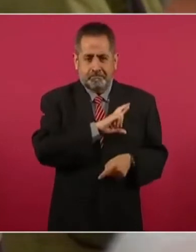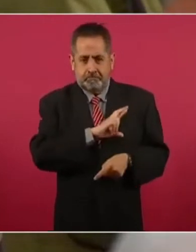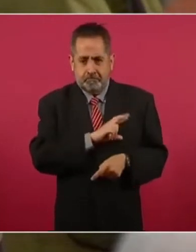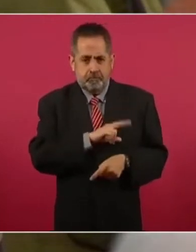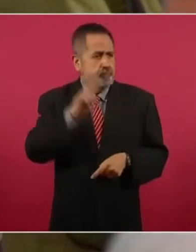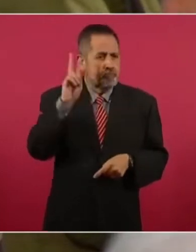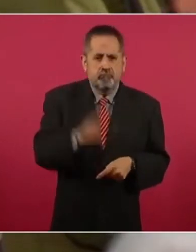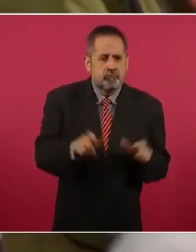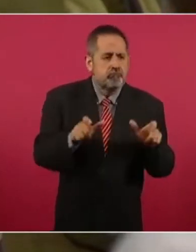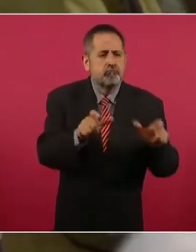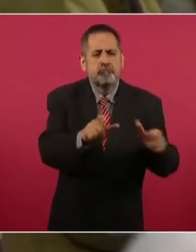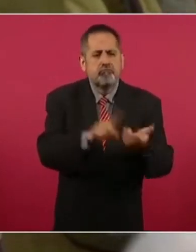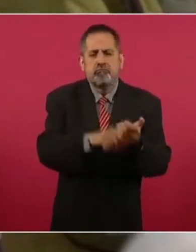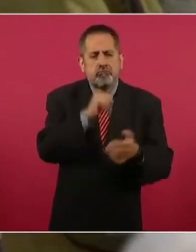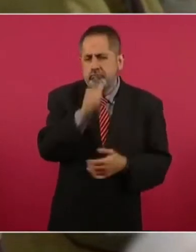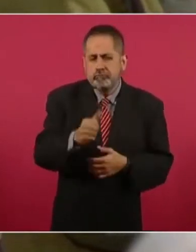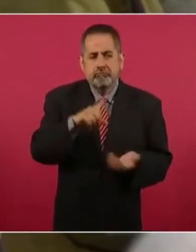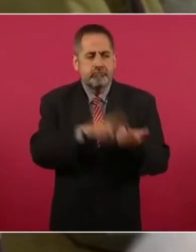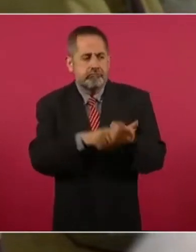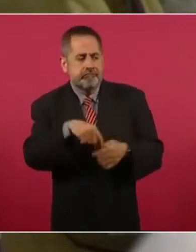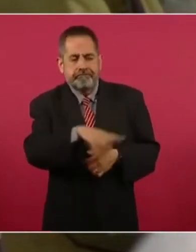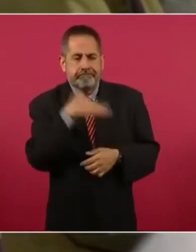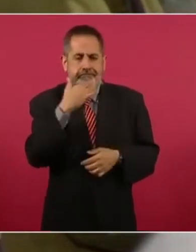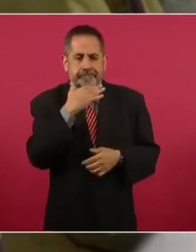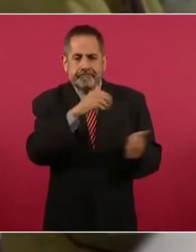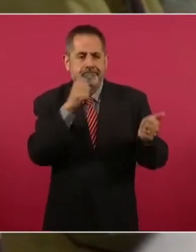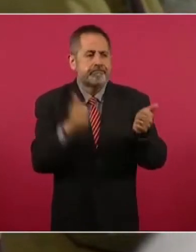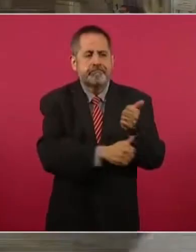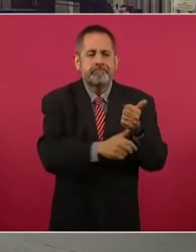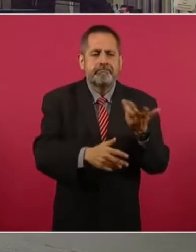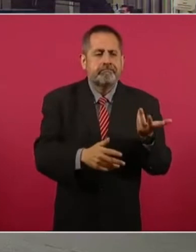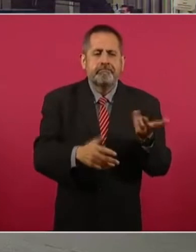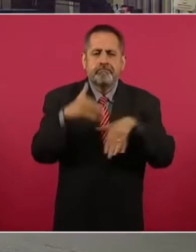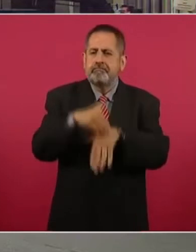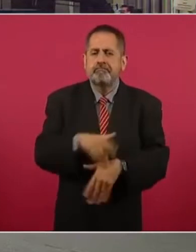cuidan a su personal y también pues algunas de ellas trabajan al margen de la ley.